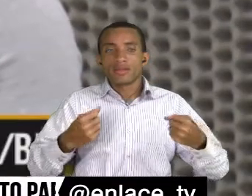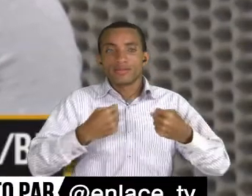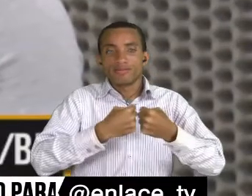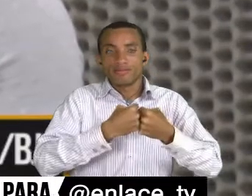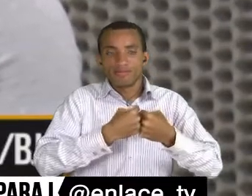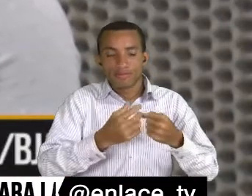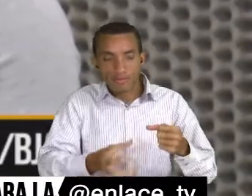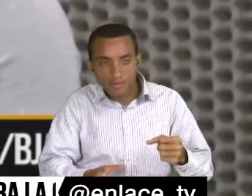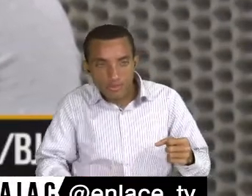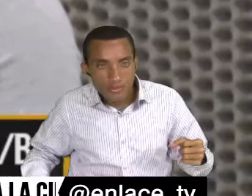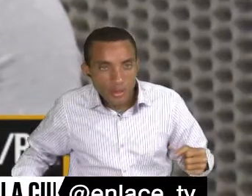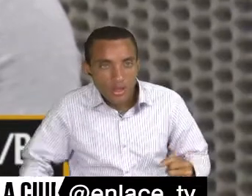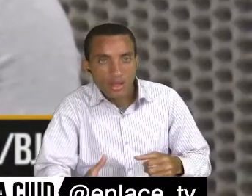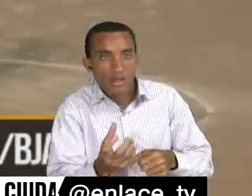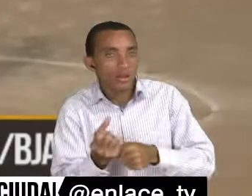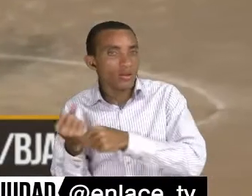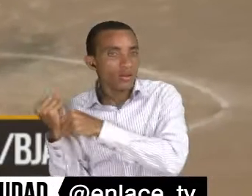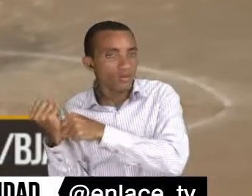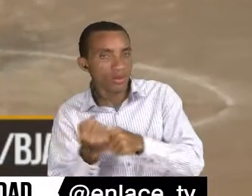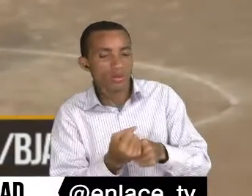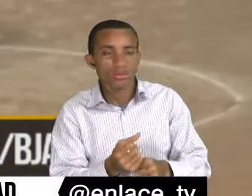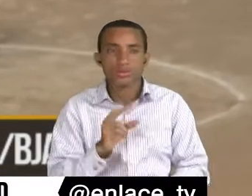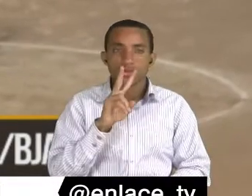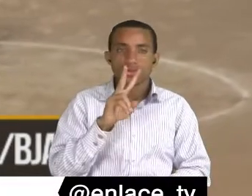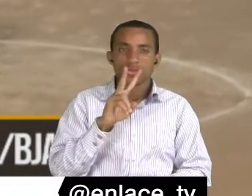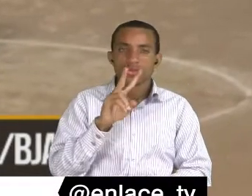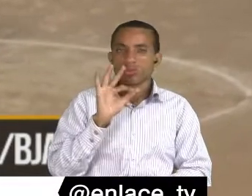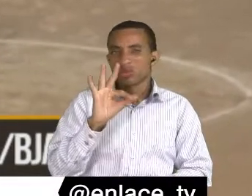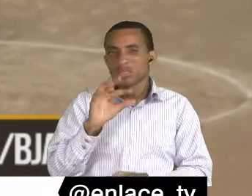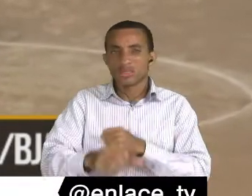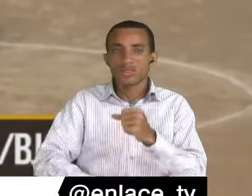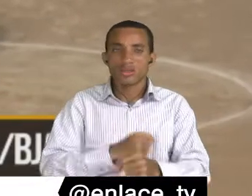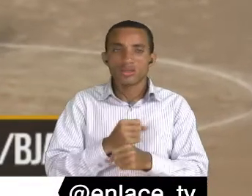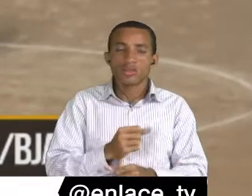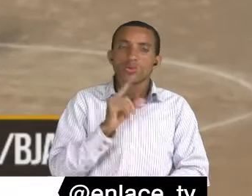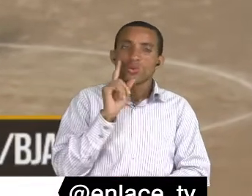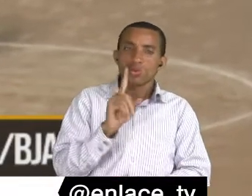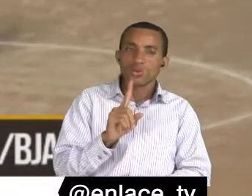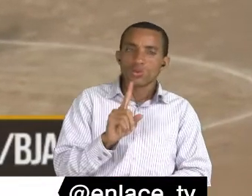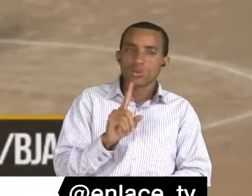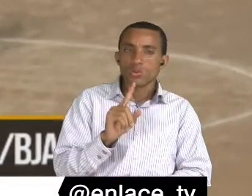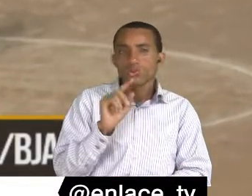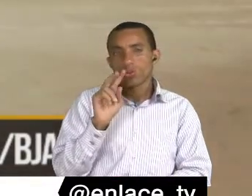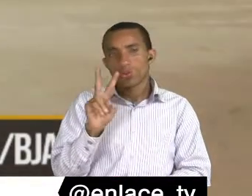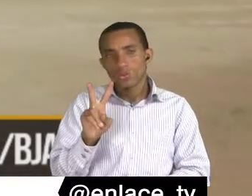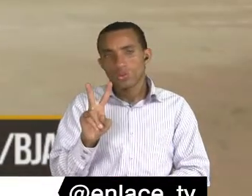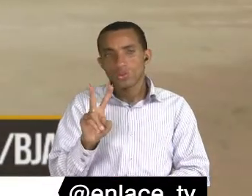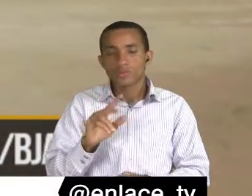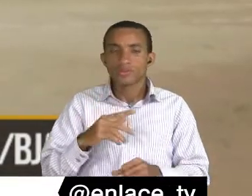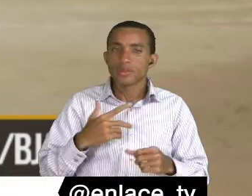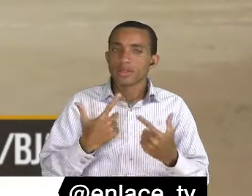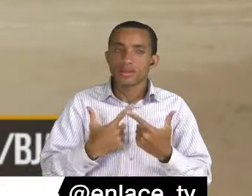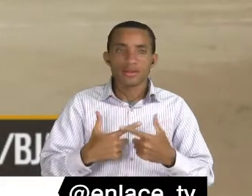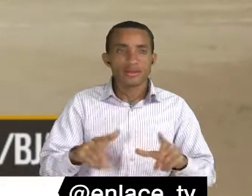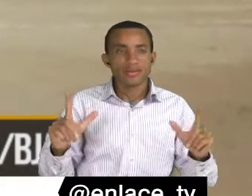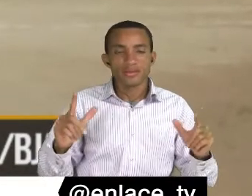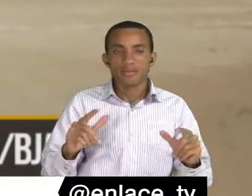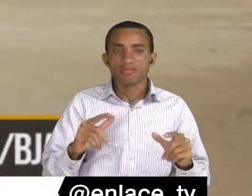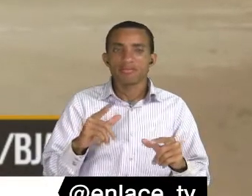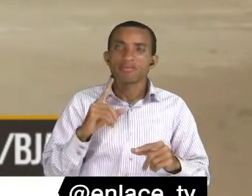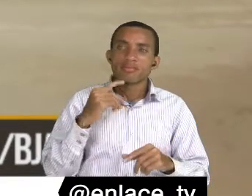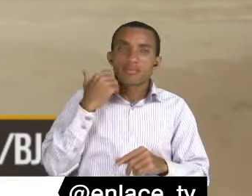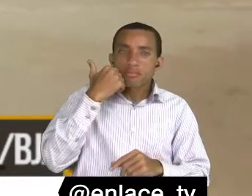proceso interesante hace 2-3 añitos. Yo espero que por ahí en 1-2 años ya seamos categoría libre, mayores. Son 7 días de